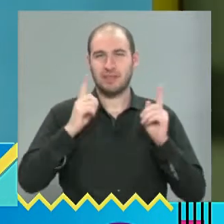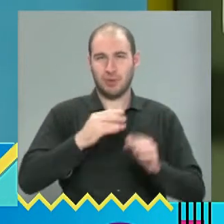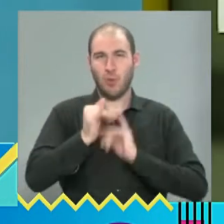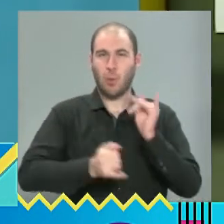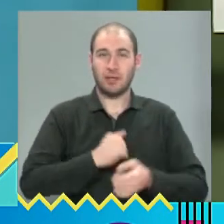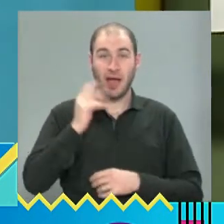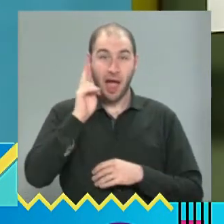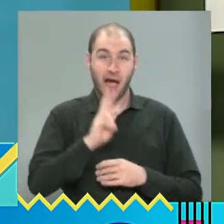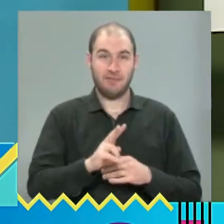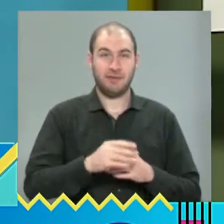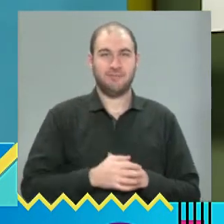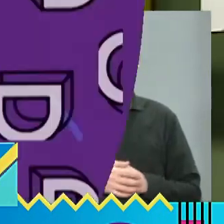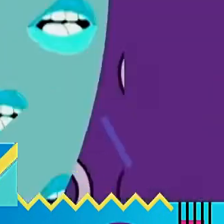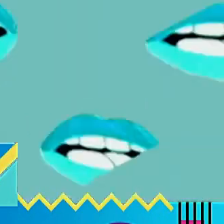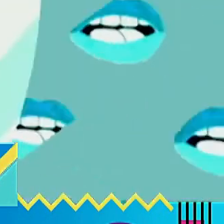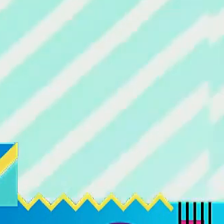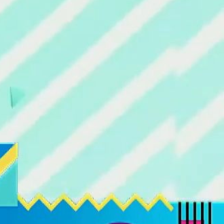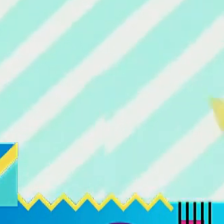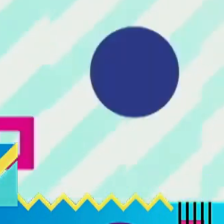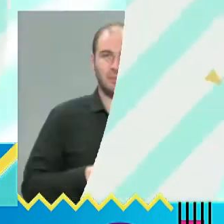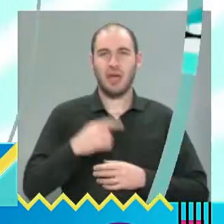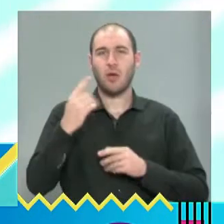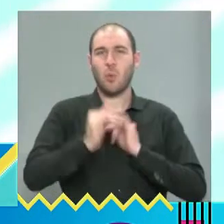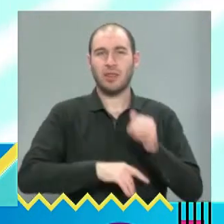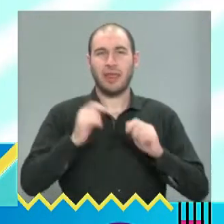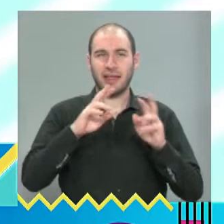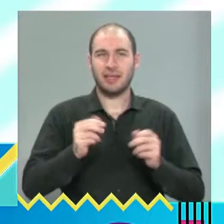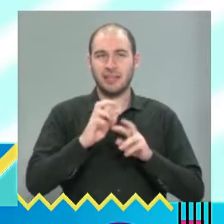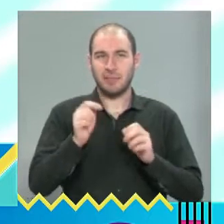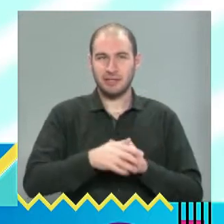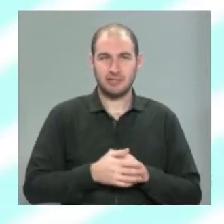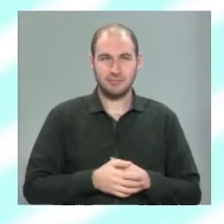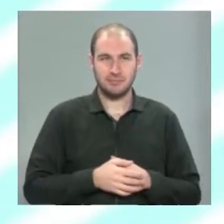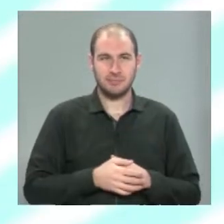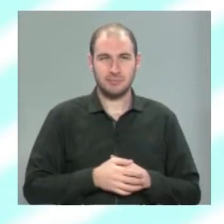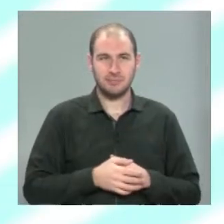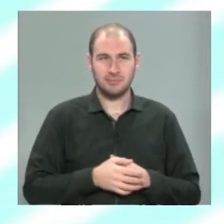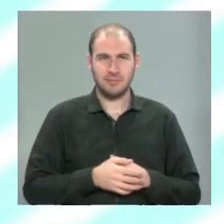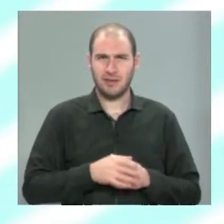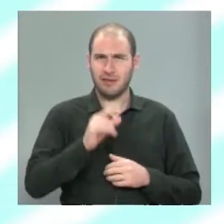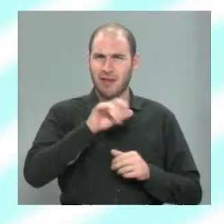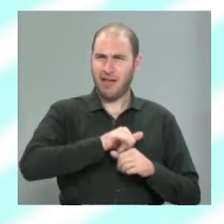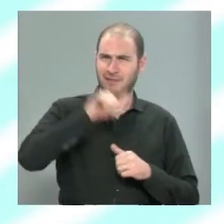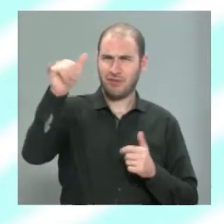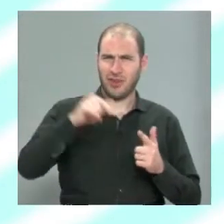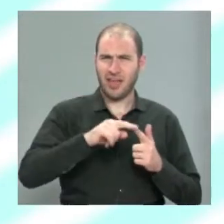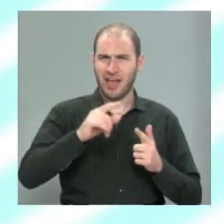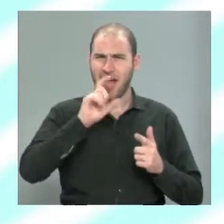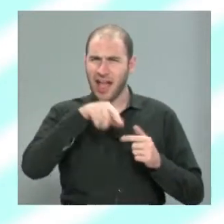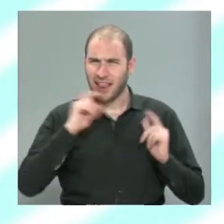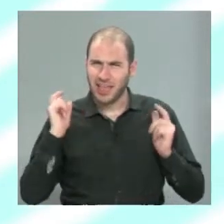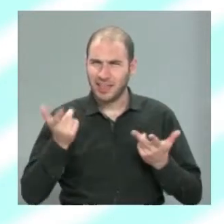habla. Así que nos vamos a ir por ahí a ver qué se estuvo diciendo acerca de esto. ¿Es un avión? ¿Es un